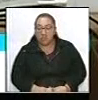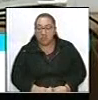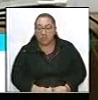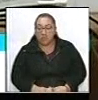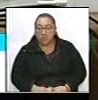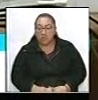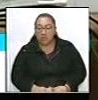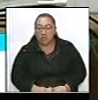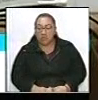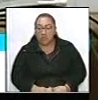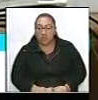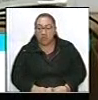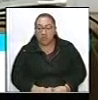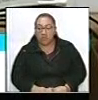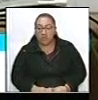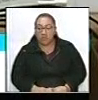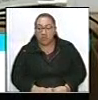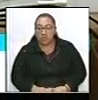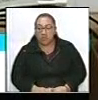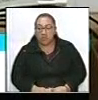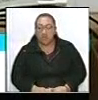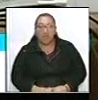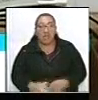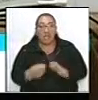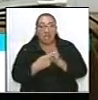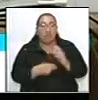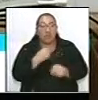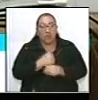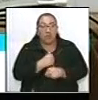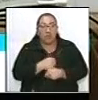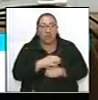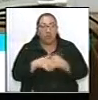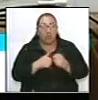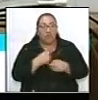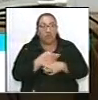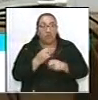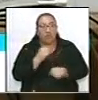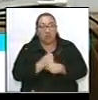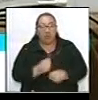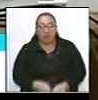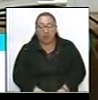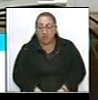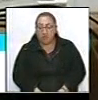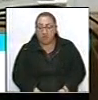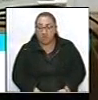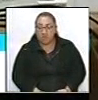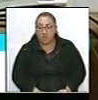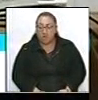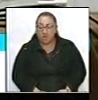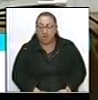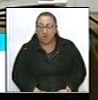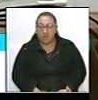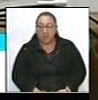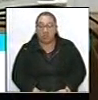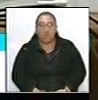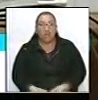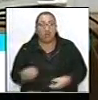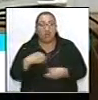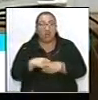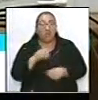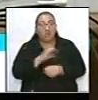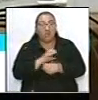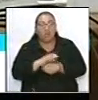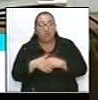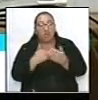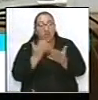el régimen laboral que deben seguir los serenos, que ya lo dije, cuáles son los instrumentos de gestión, incluir la capacitación con la creación de